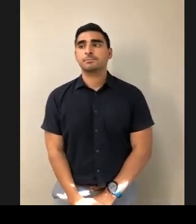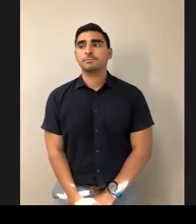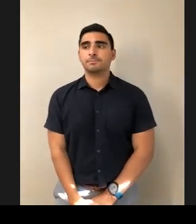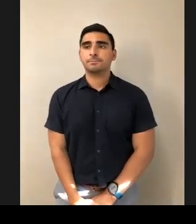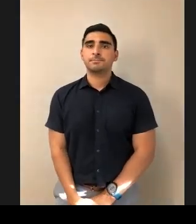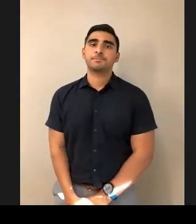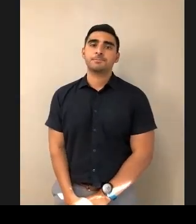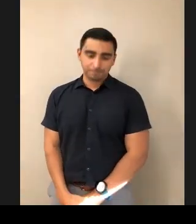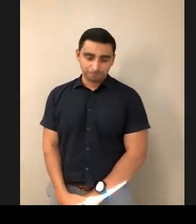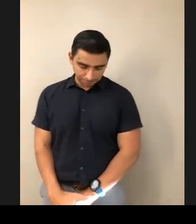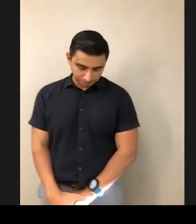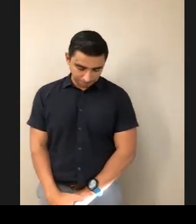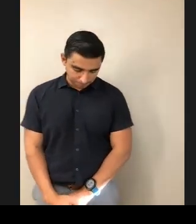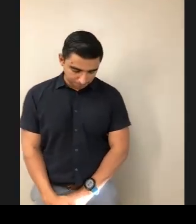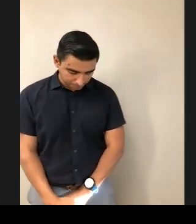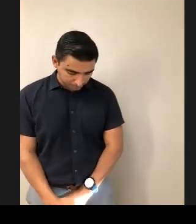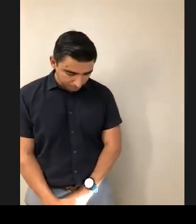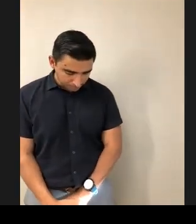Gracias.